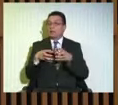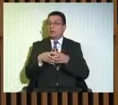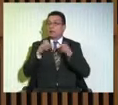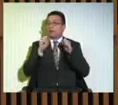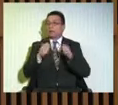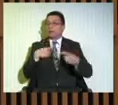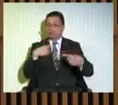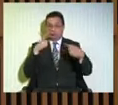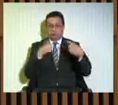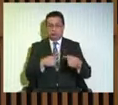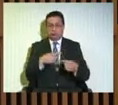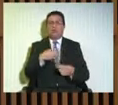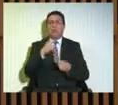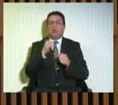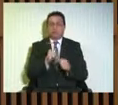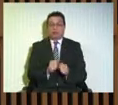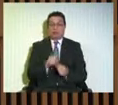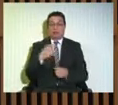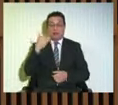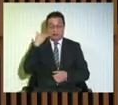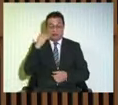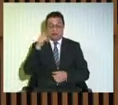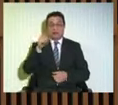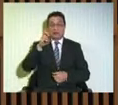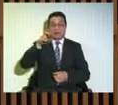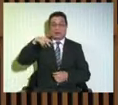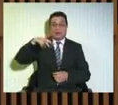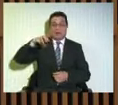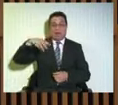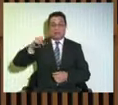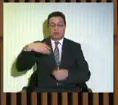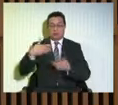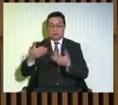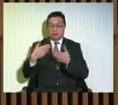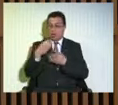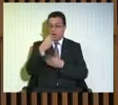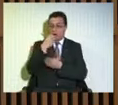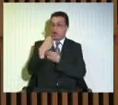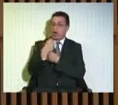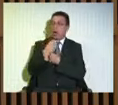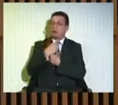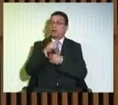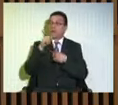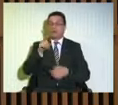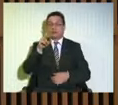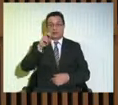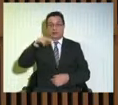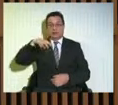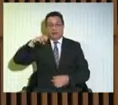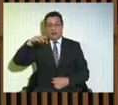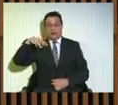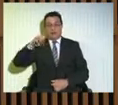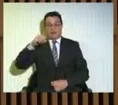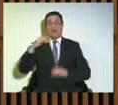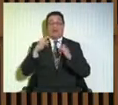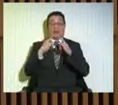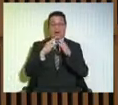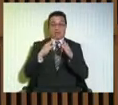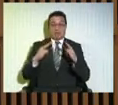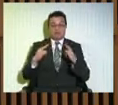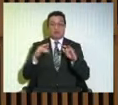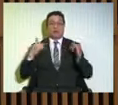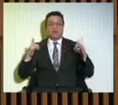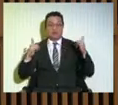de enfrentarlo. Hemos tenido niños del SENAME recibiendo nuestra alimentación, hemos tenido niños del SENAME en campamentos